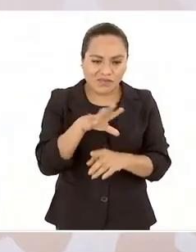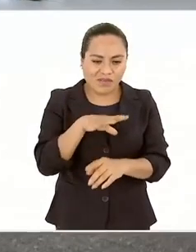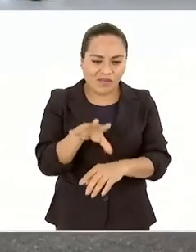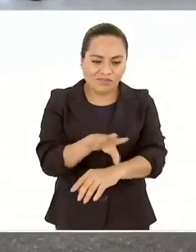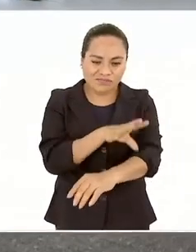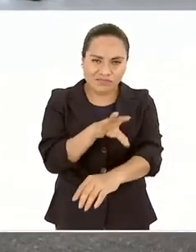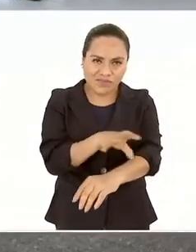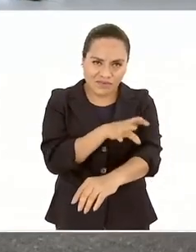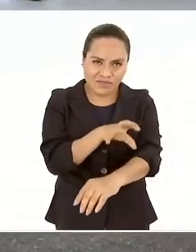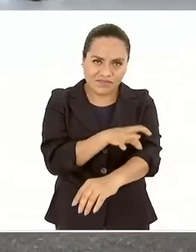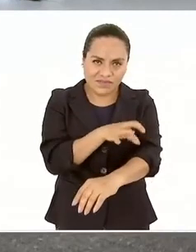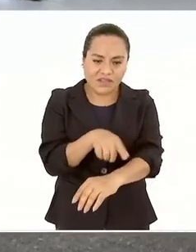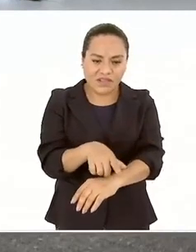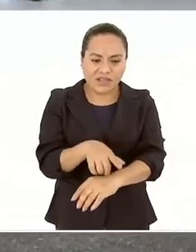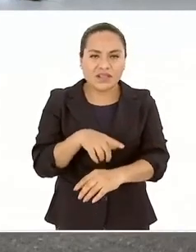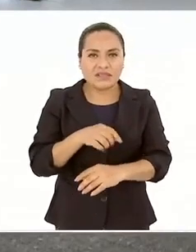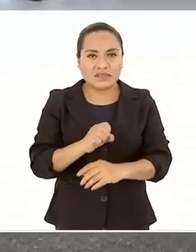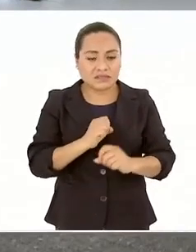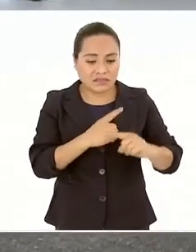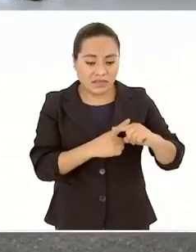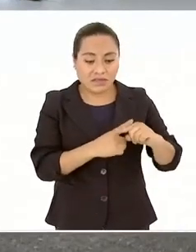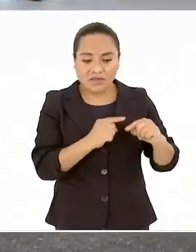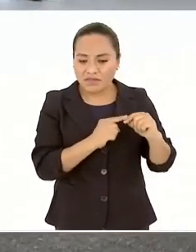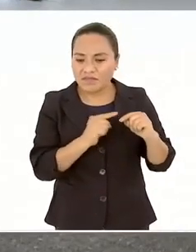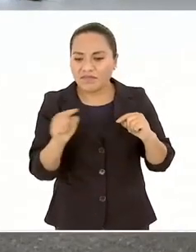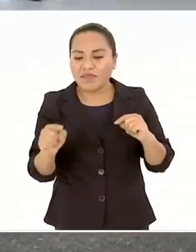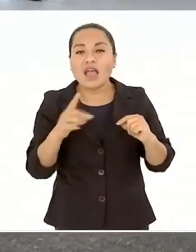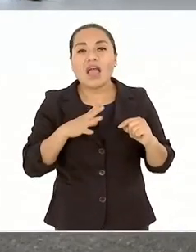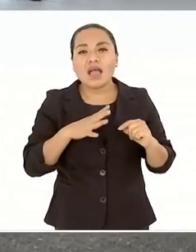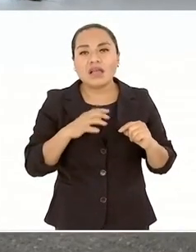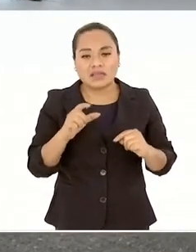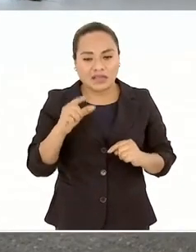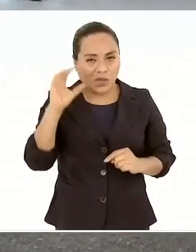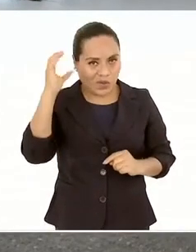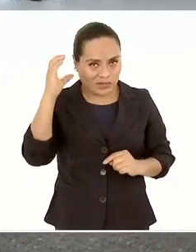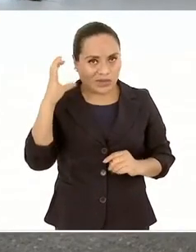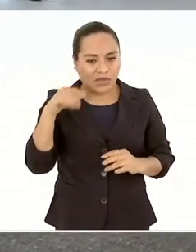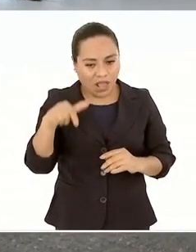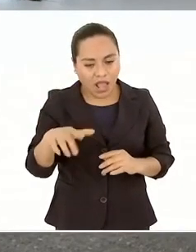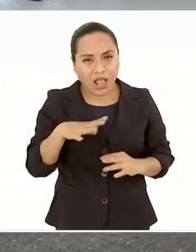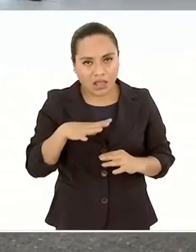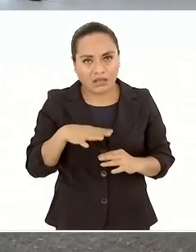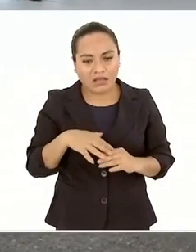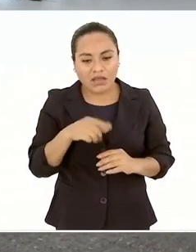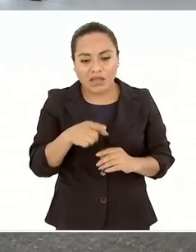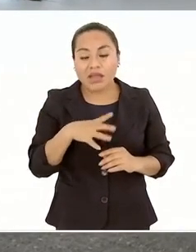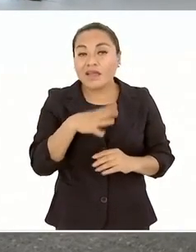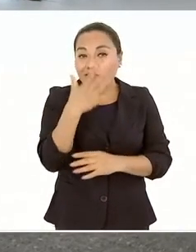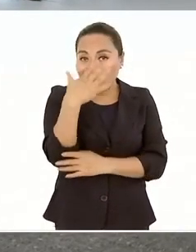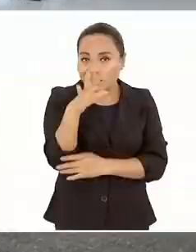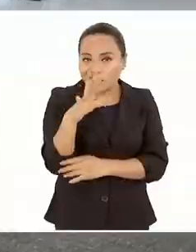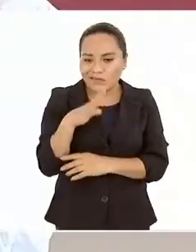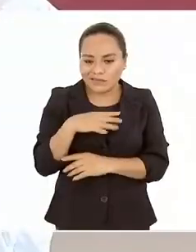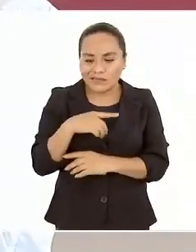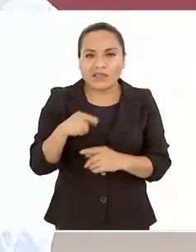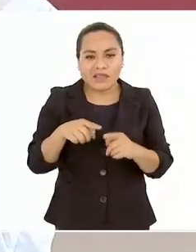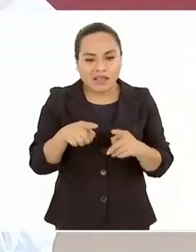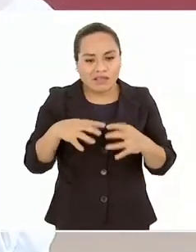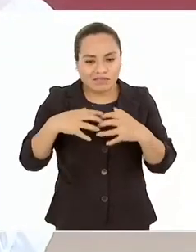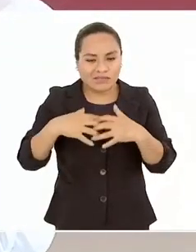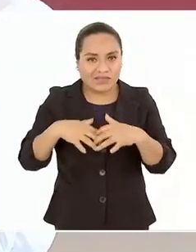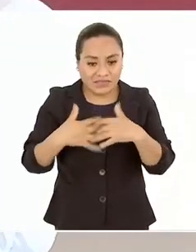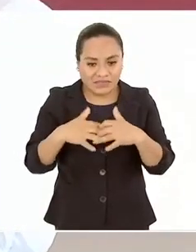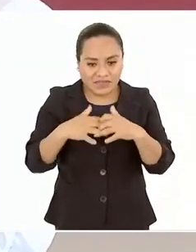Salina Cruz a Coatzacoalcos. También es muy importante esos parques industriales, cada uno, y ya se tienen